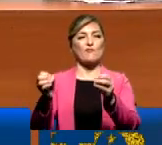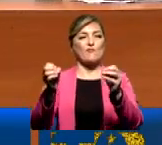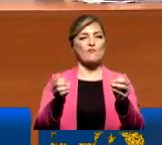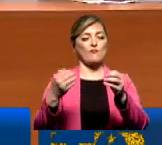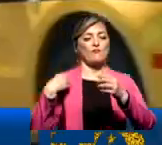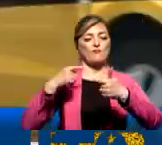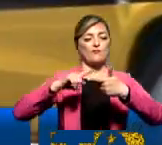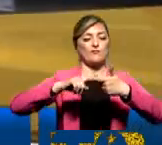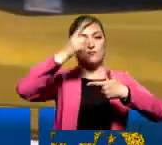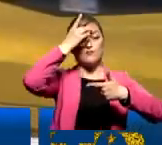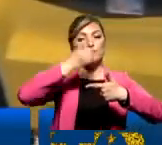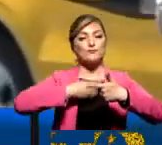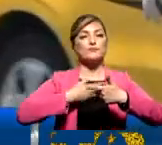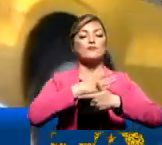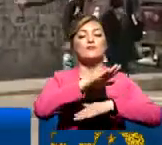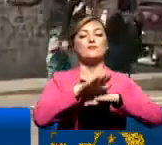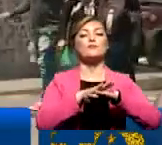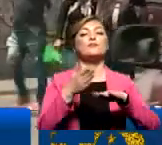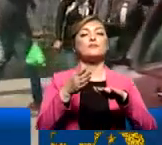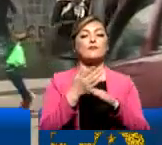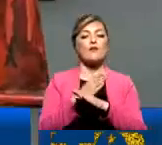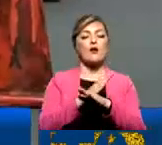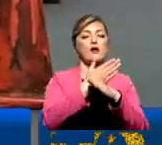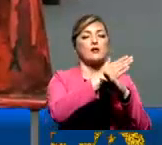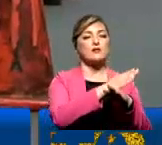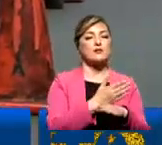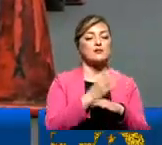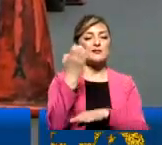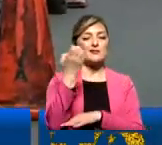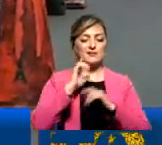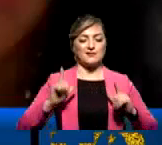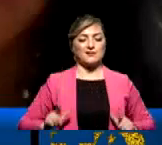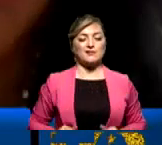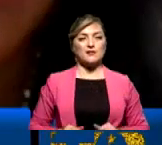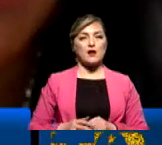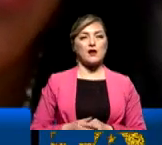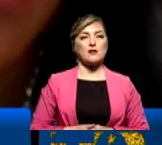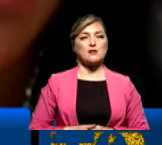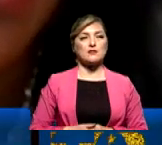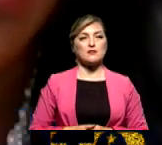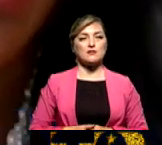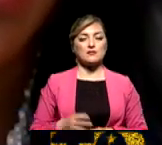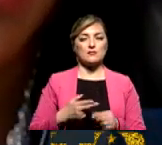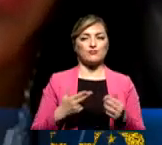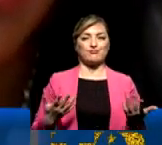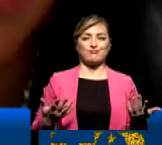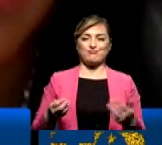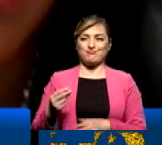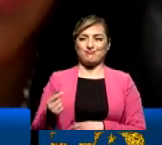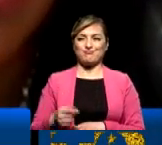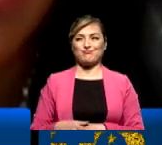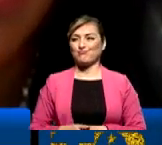También estuvo al frente de las decisiones que se tomaron en cuanto a las restricciones por la emergencia sanitaria. Esta renuncia me parece un poco